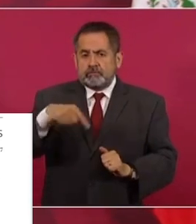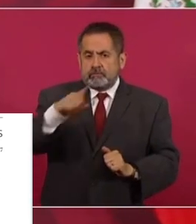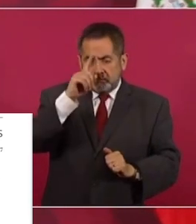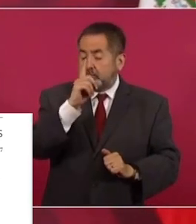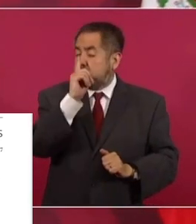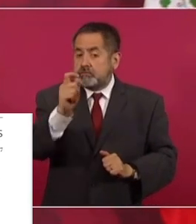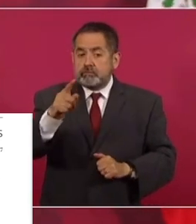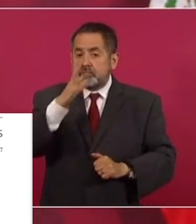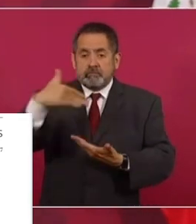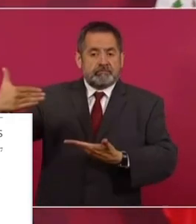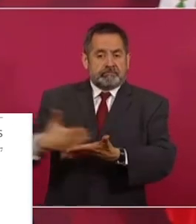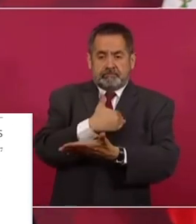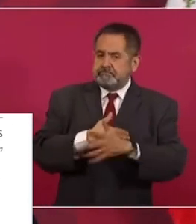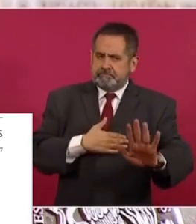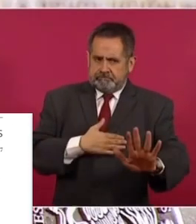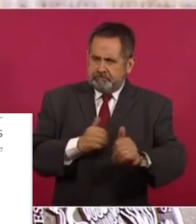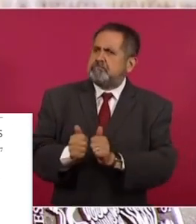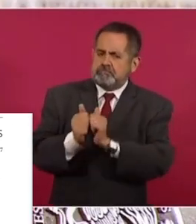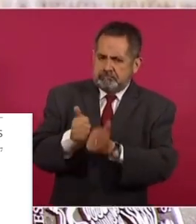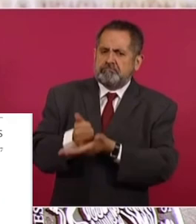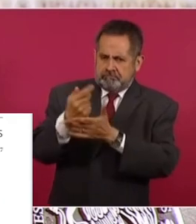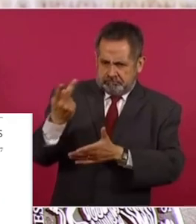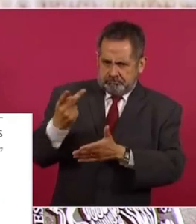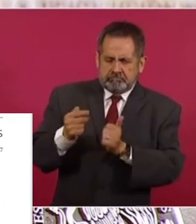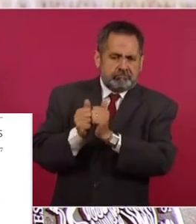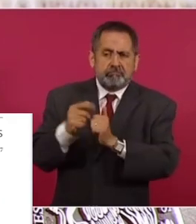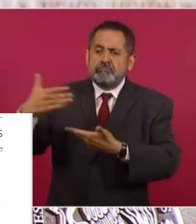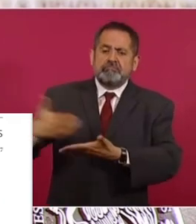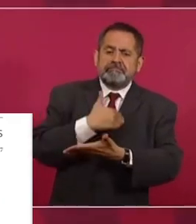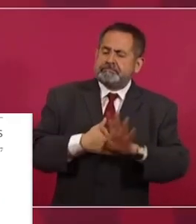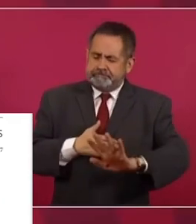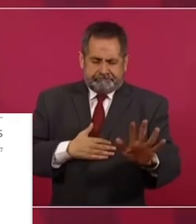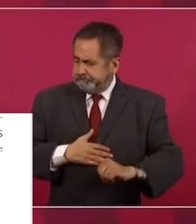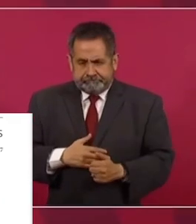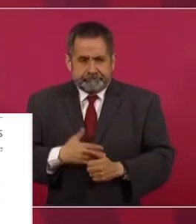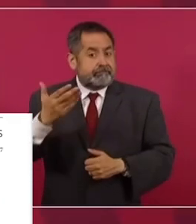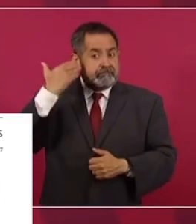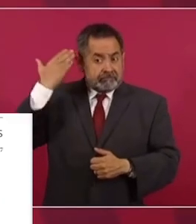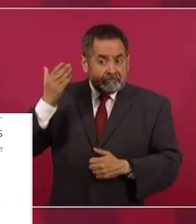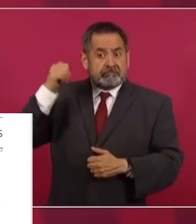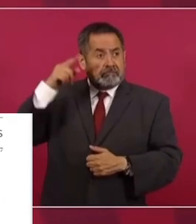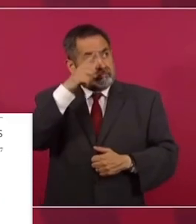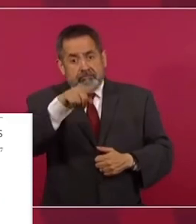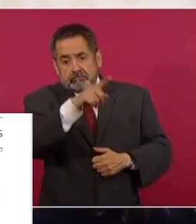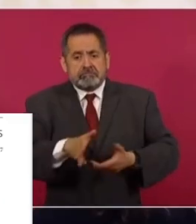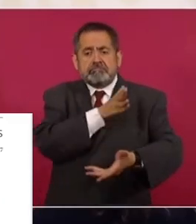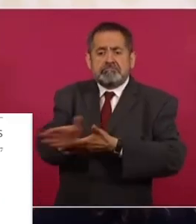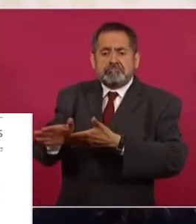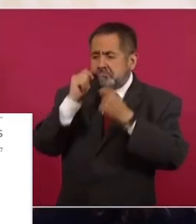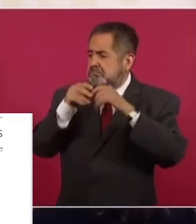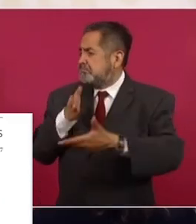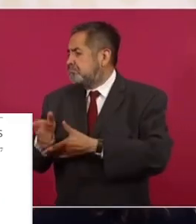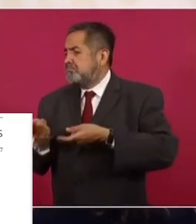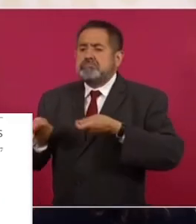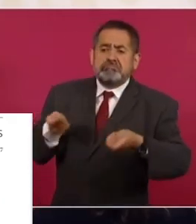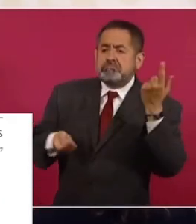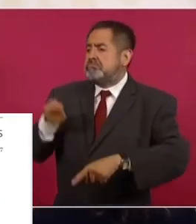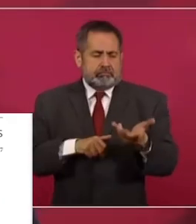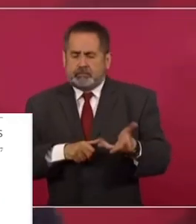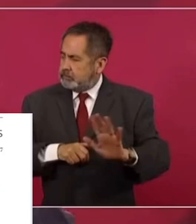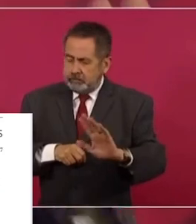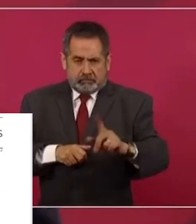procuramos que se respete nuestra soberanía. Y antes entraban y salían por el país y hacían, ellos